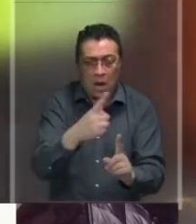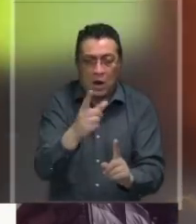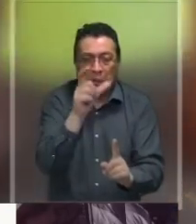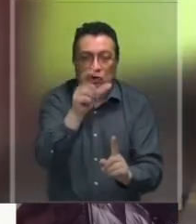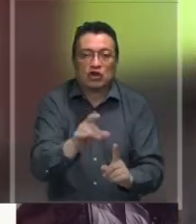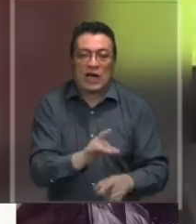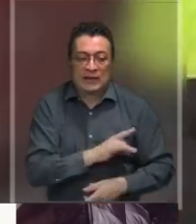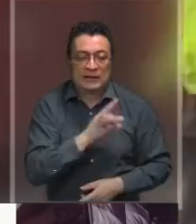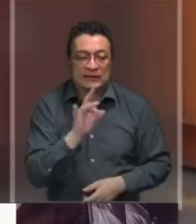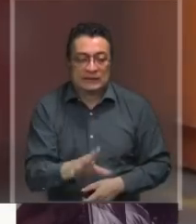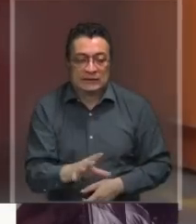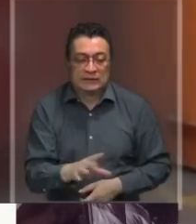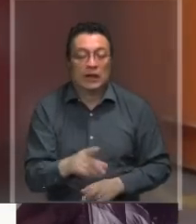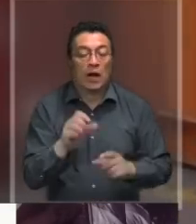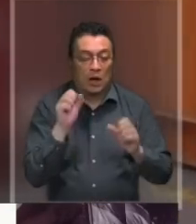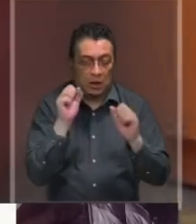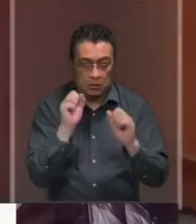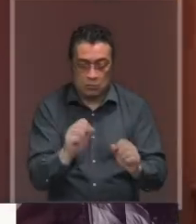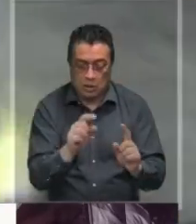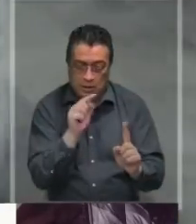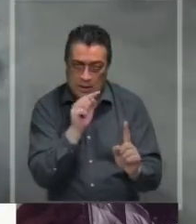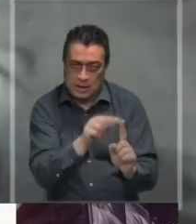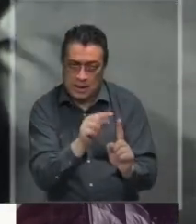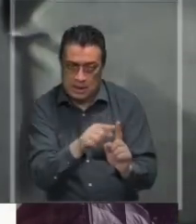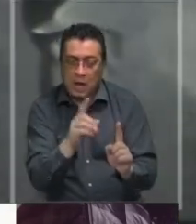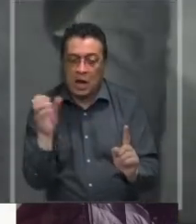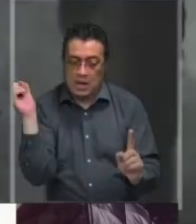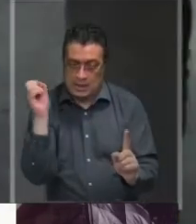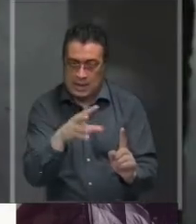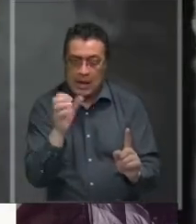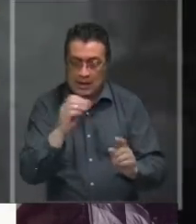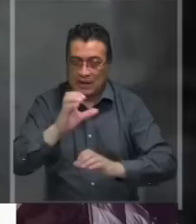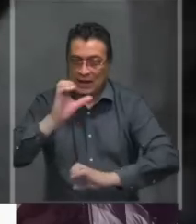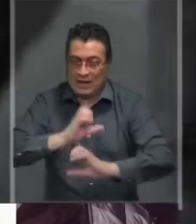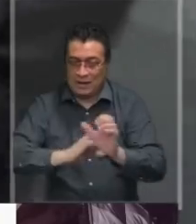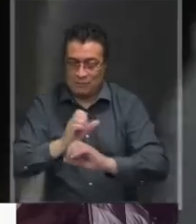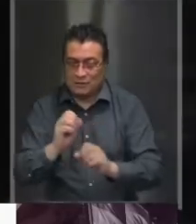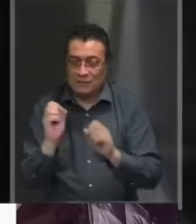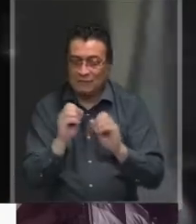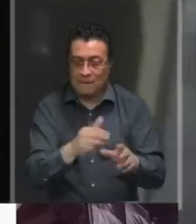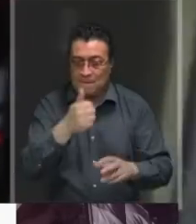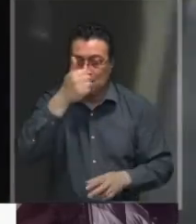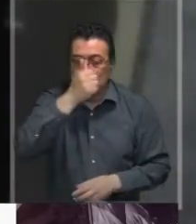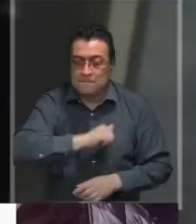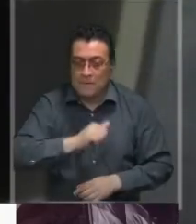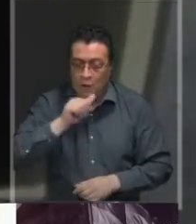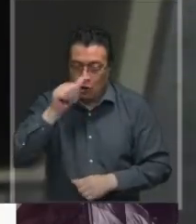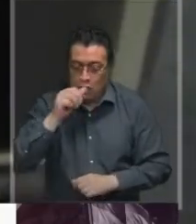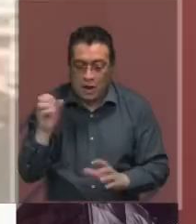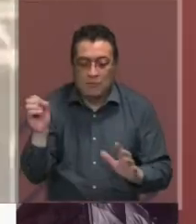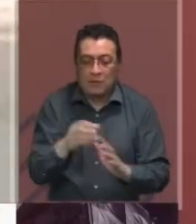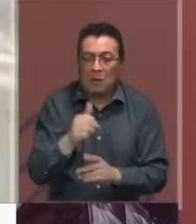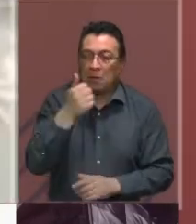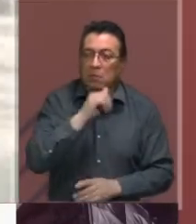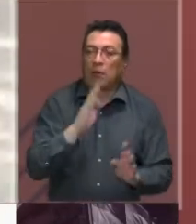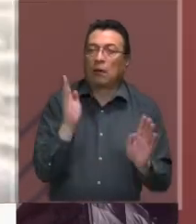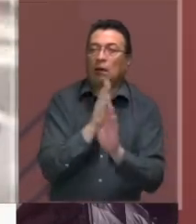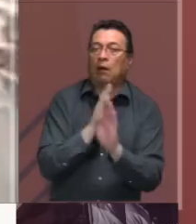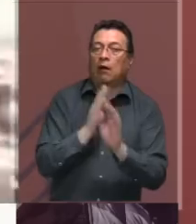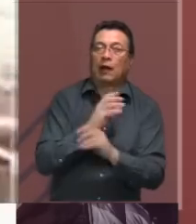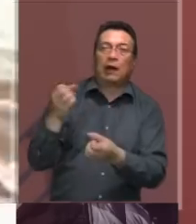Chile, posible destinataria de algunos de estos artículos industriales en que la droga era escondida para su envío desde Europa.